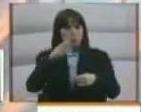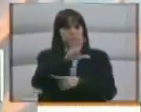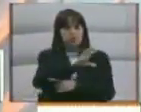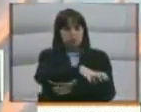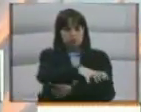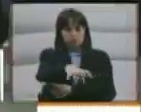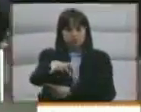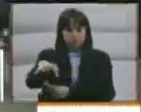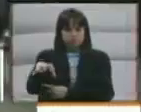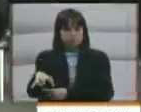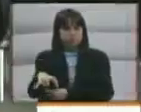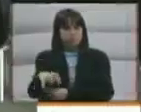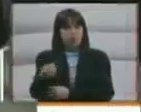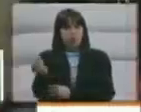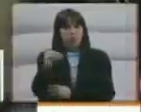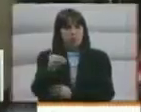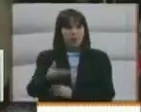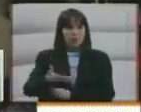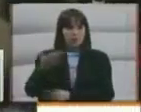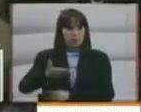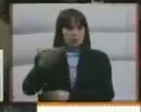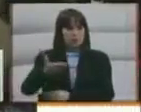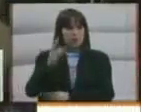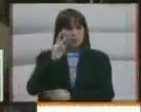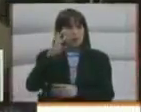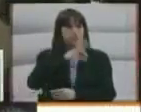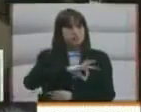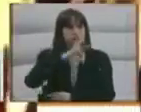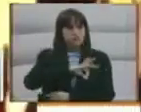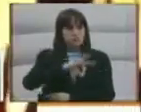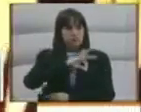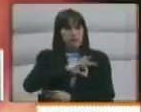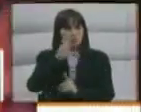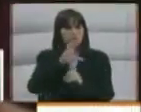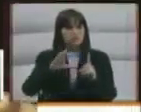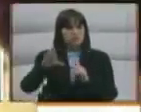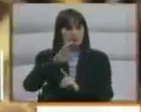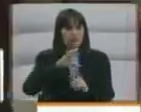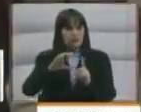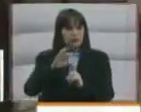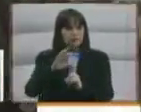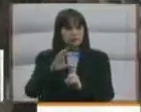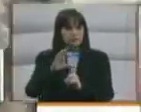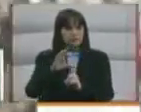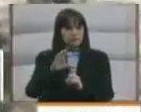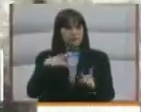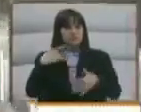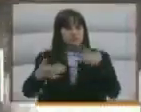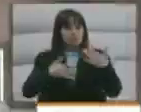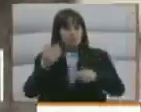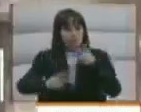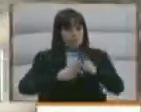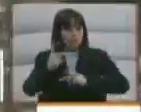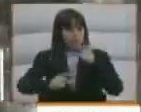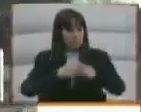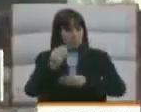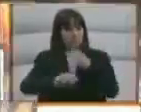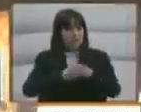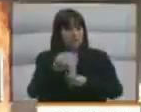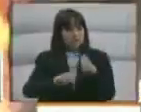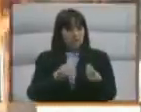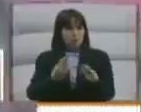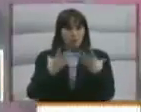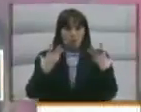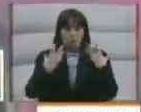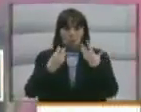5 espacios, los más importantes pues es lo social, lo cultural, las actividades productivas que hacemos junto con la